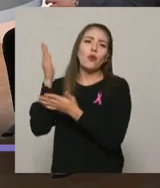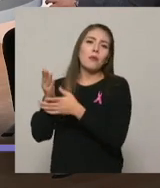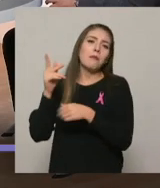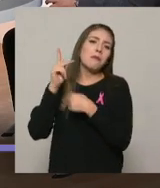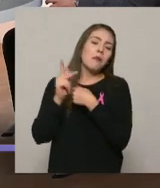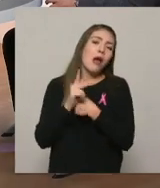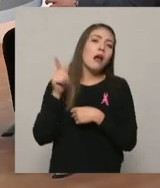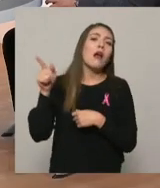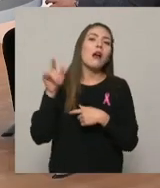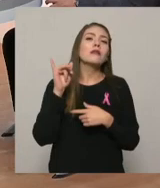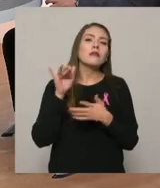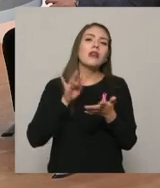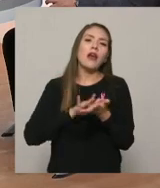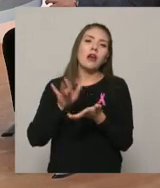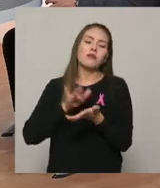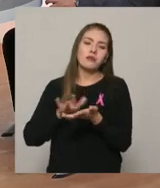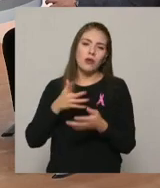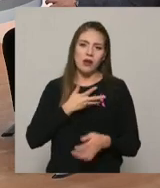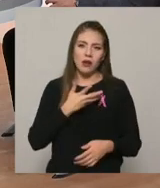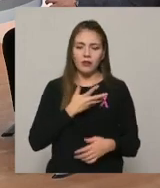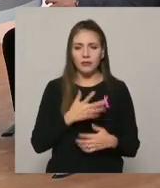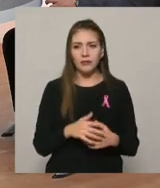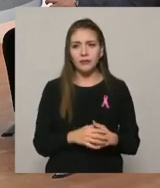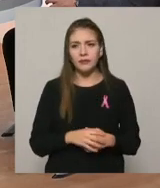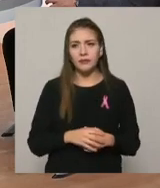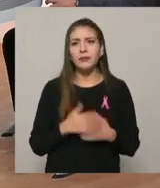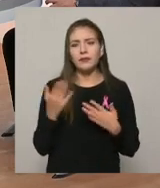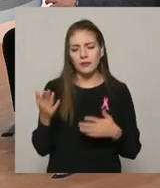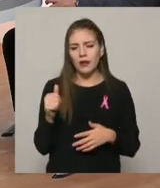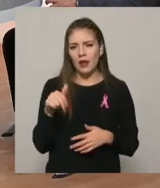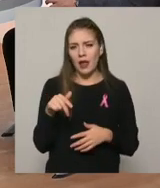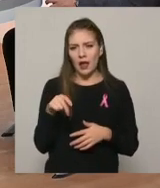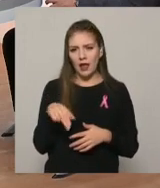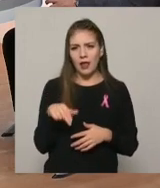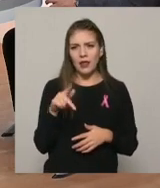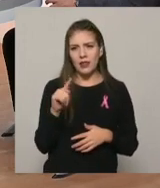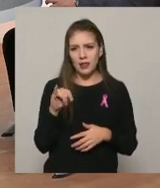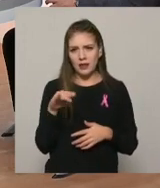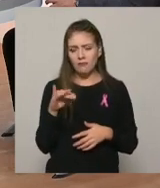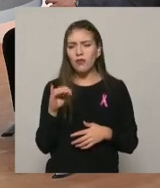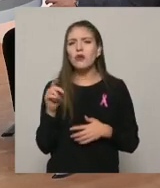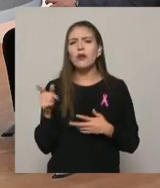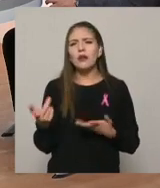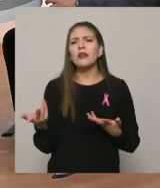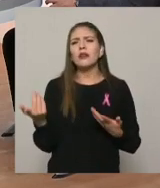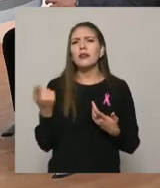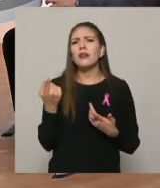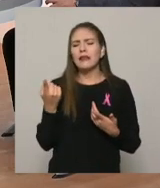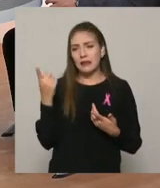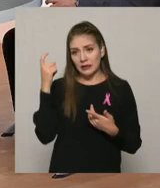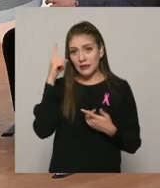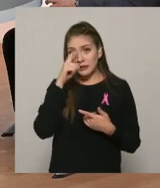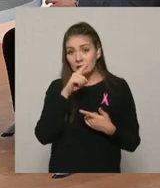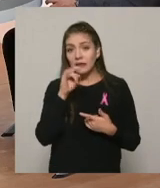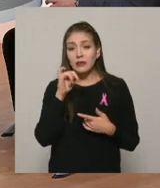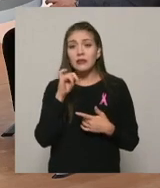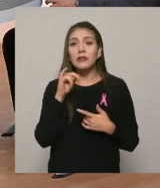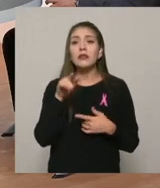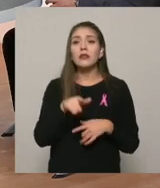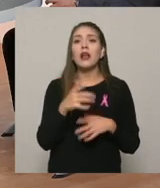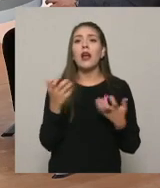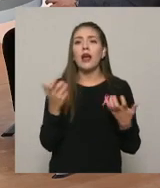caso, Antimio, ¿qué tan difícil fue para ti posicionar, en primer lugar, un concepto que fuera con este mismo